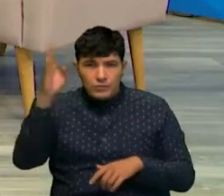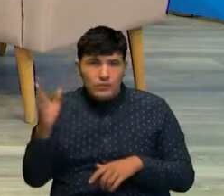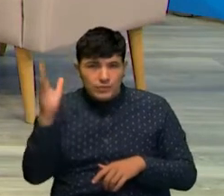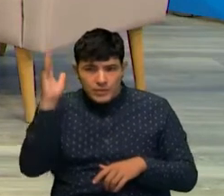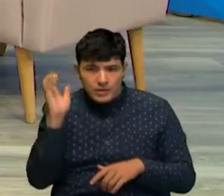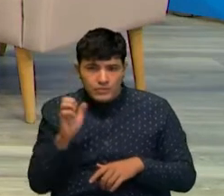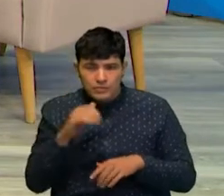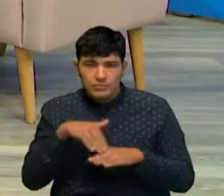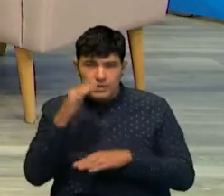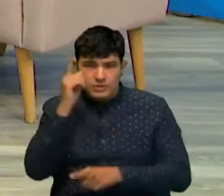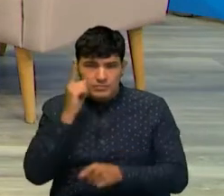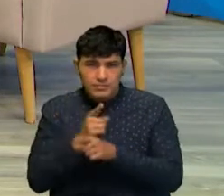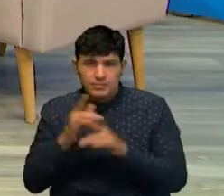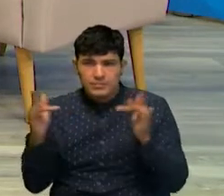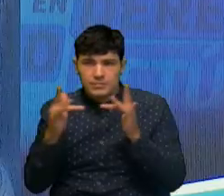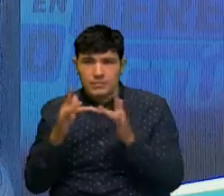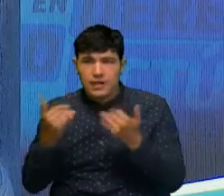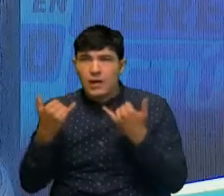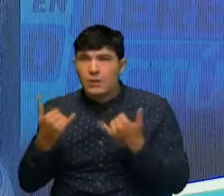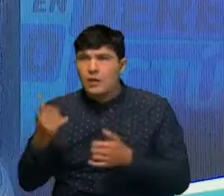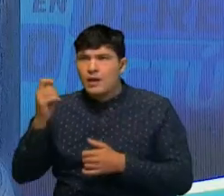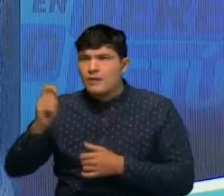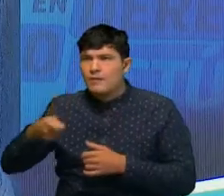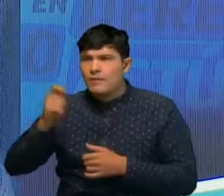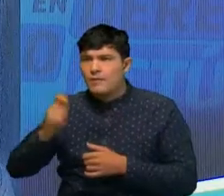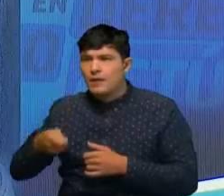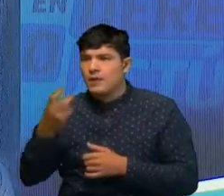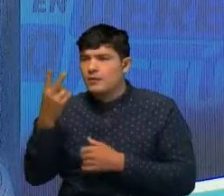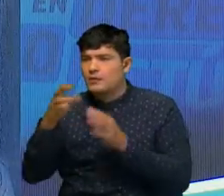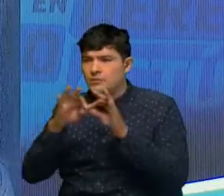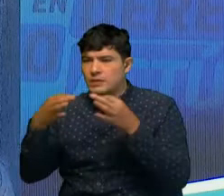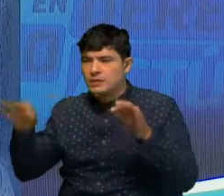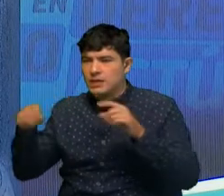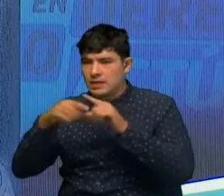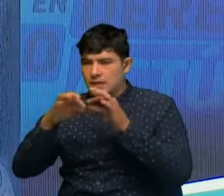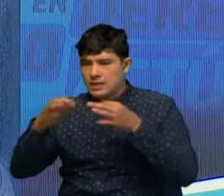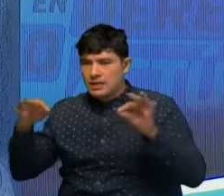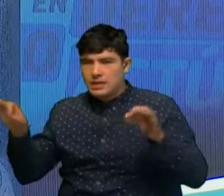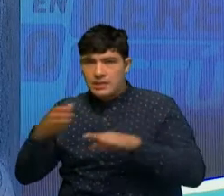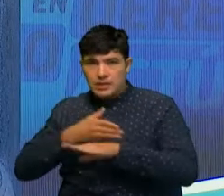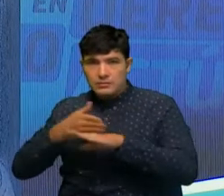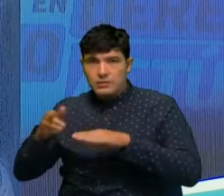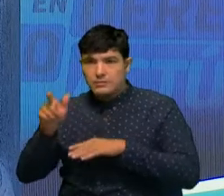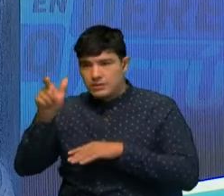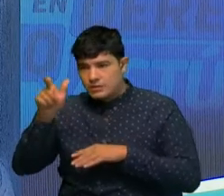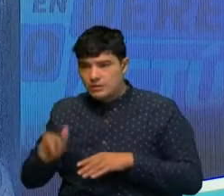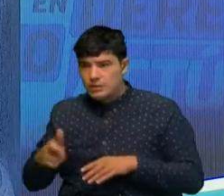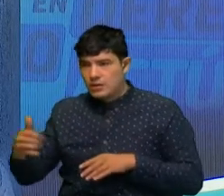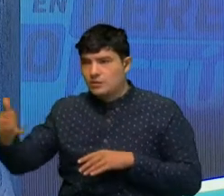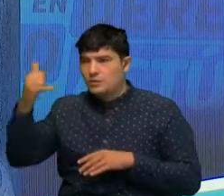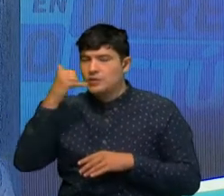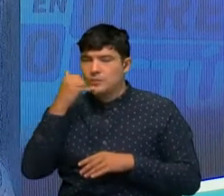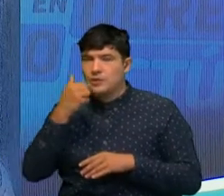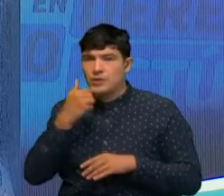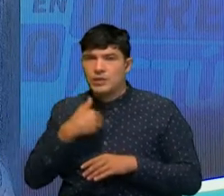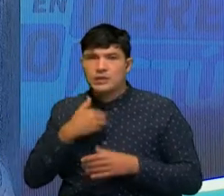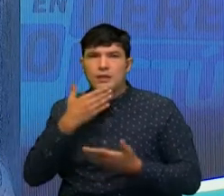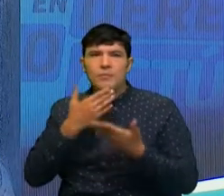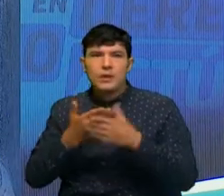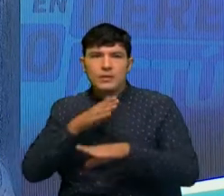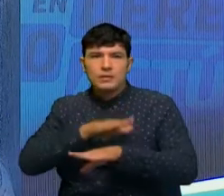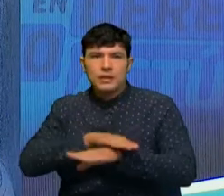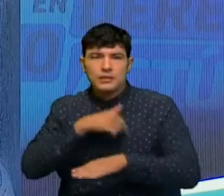más correcto en este caso. Abogada, vamos a leer 2 mensajes de texto y luego vamos con llamada. Nos dicen lo siguiente, muy buenas